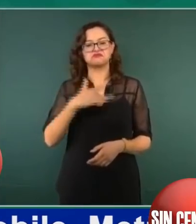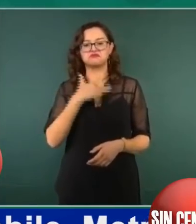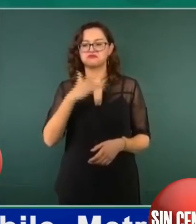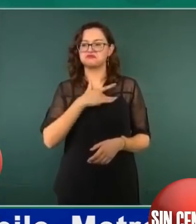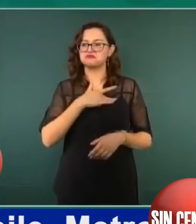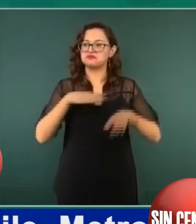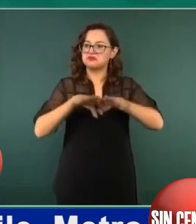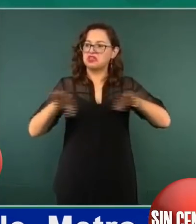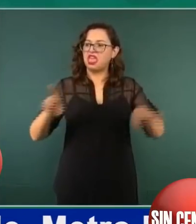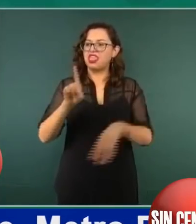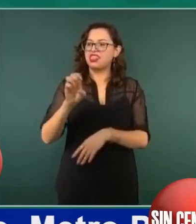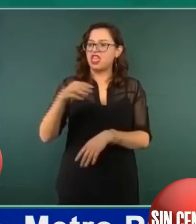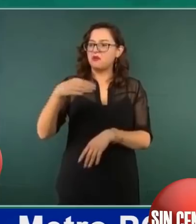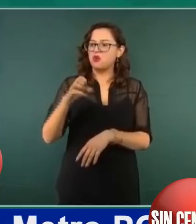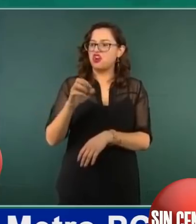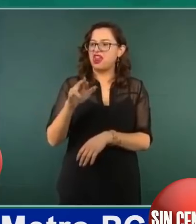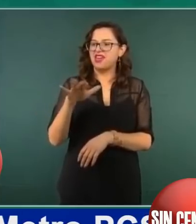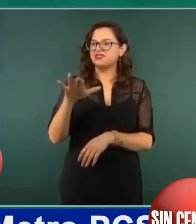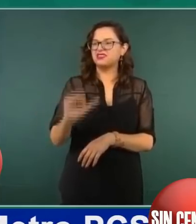establecer la democracia.